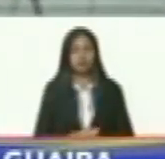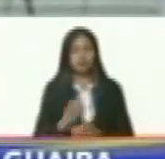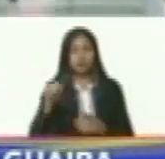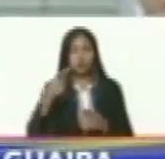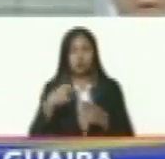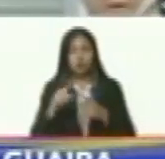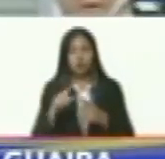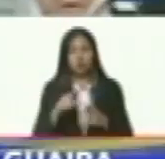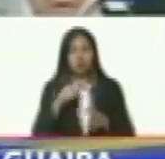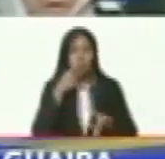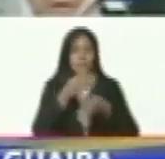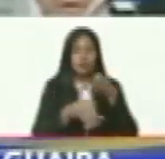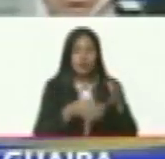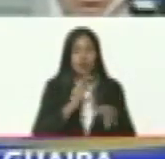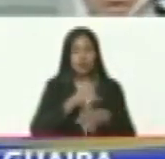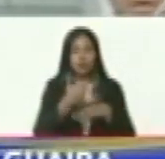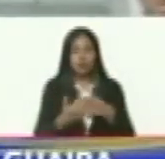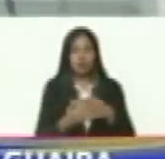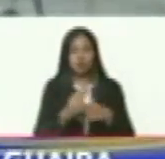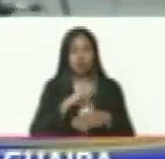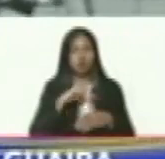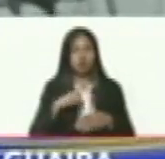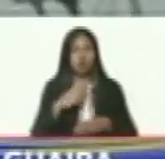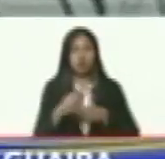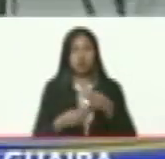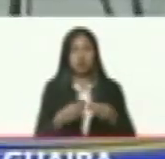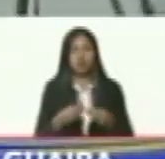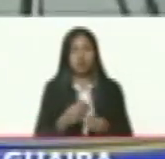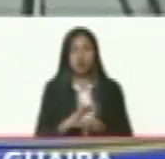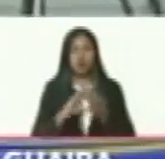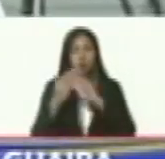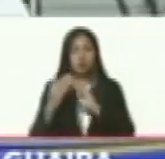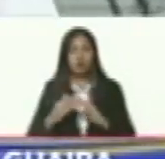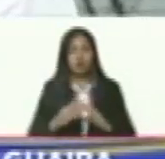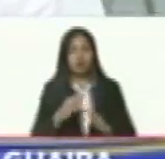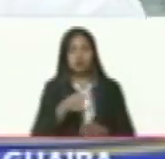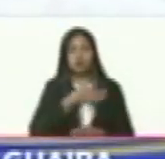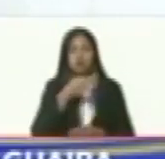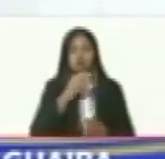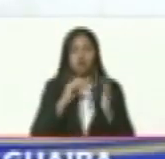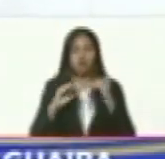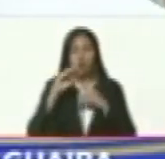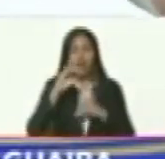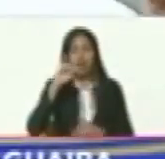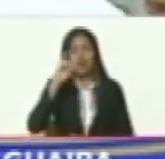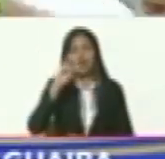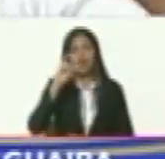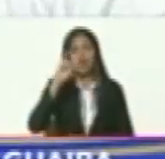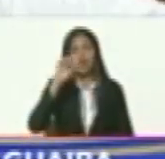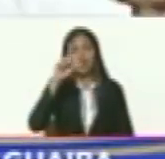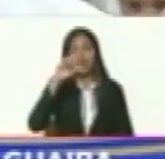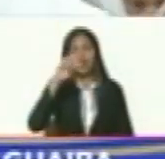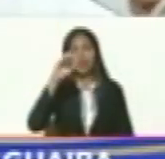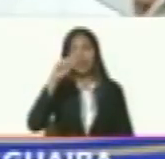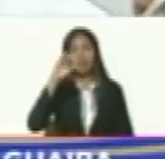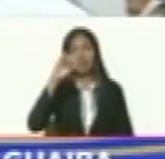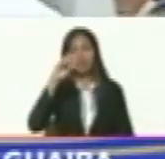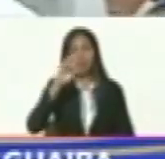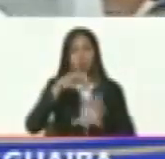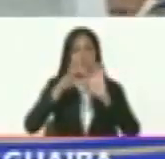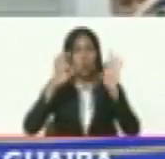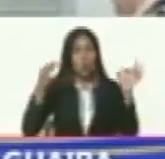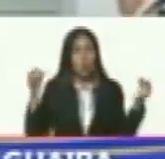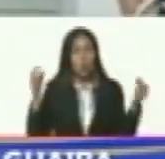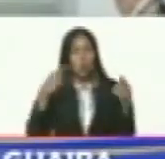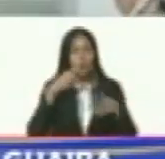explicarle que este proyecto que estamos llevando a cabo nosotros desde la Comuna Socialista Altos del Ídice es un proyecto que está basado en todo el encadenamiento